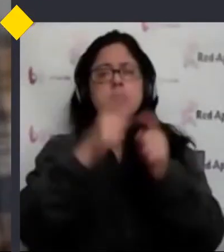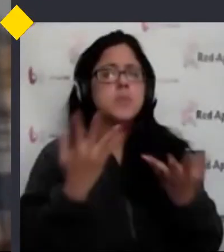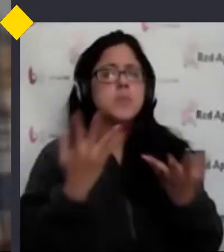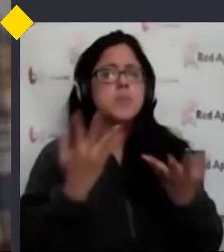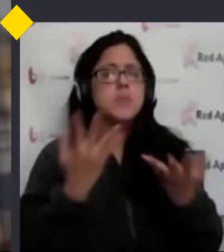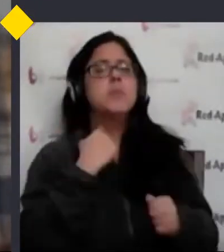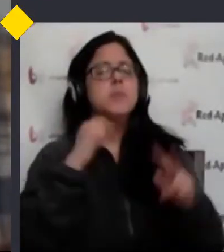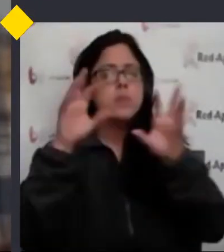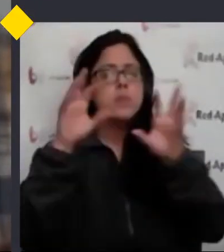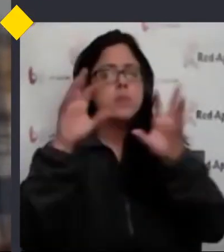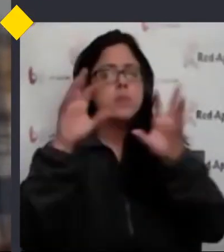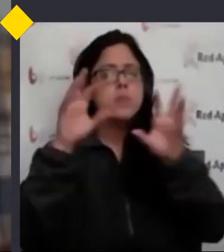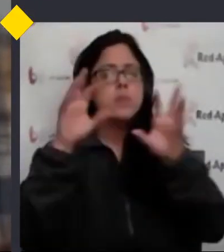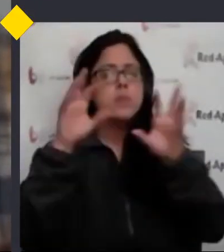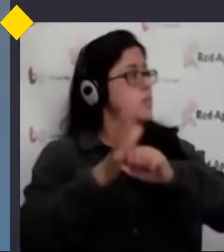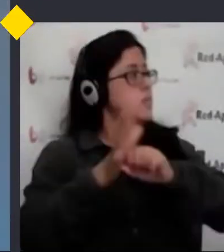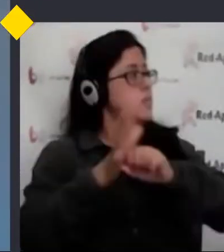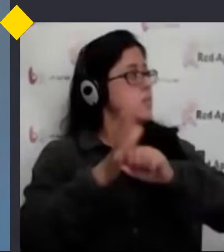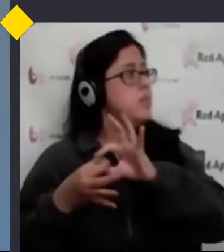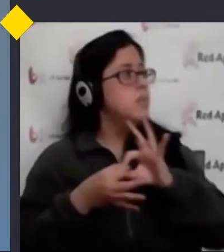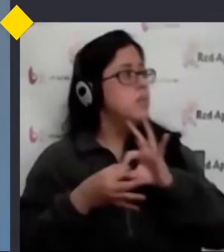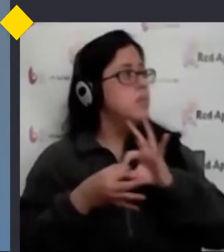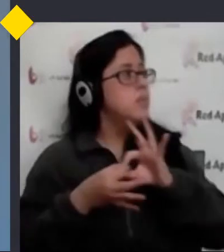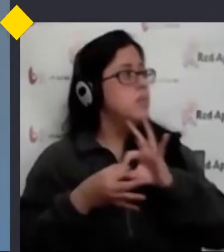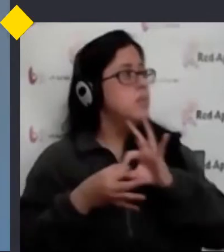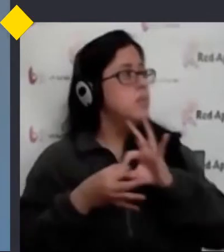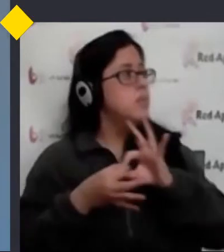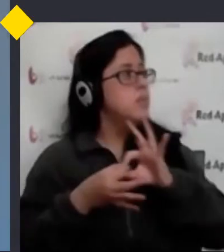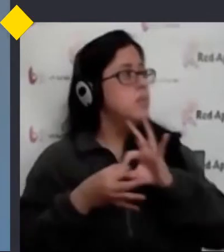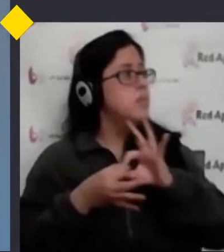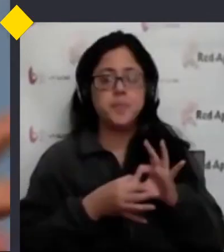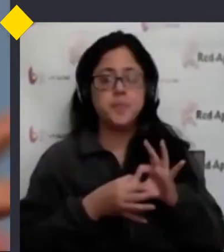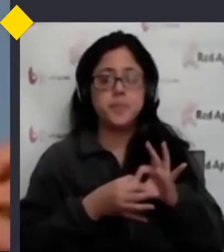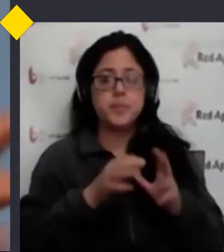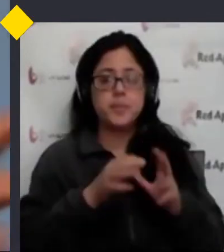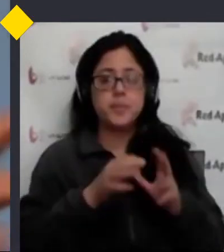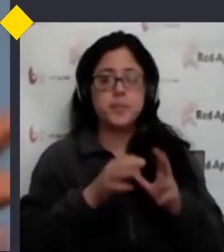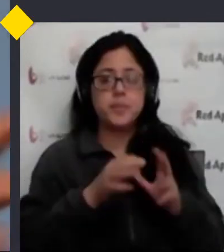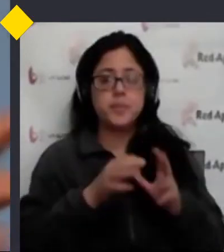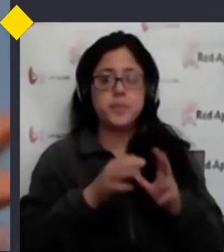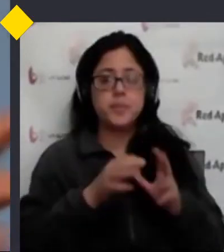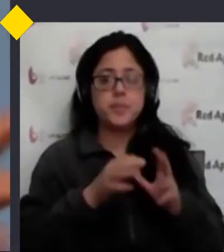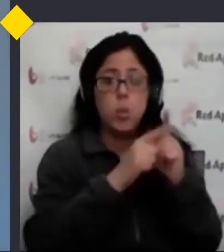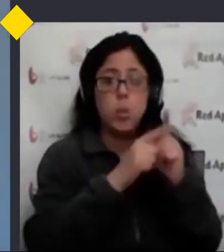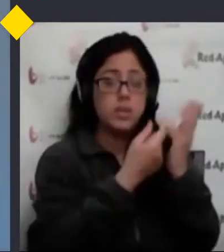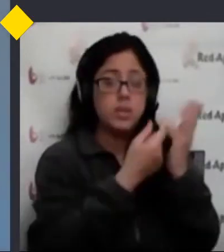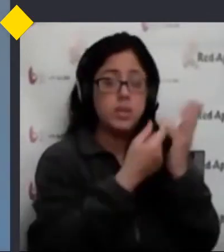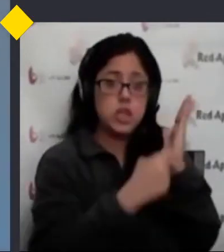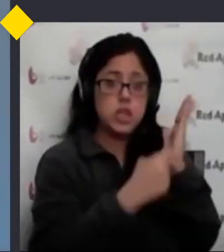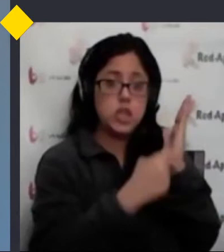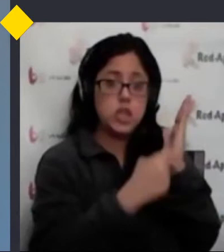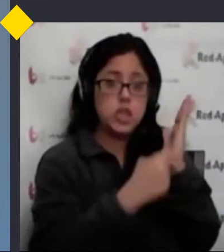pandemia? Yo diría, estando al debe en medir. Nosotros, de hecho, ahora creamos un índice para